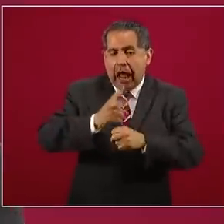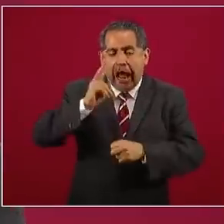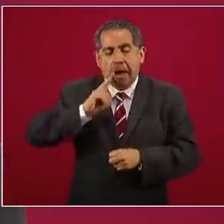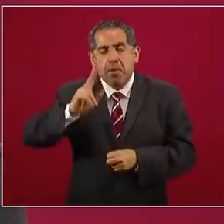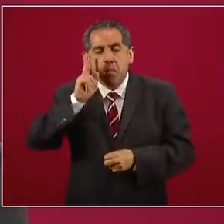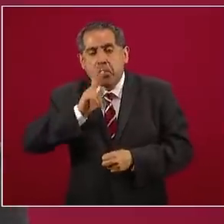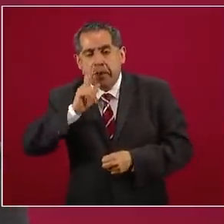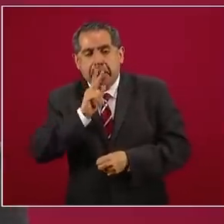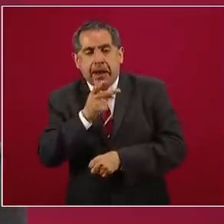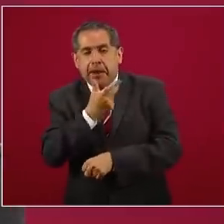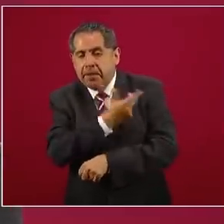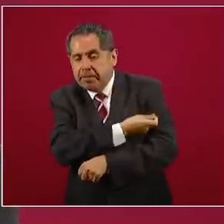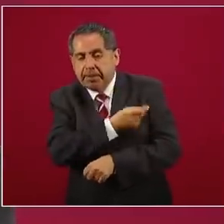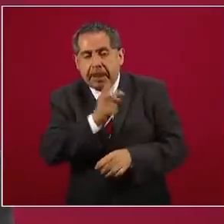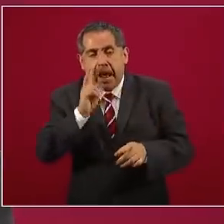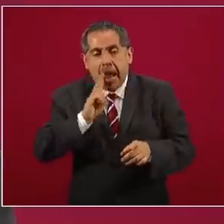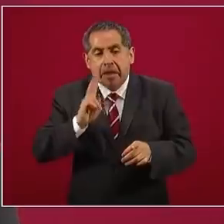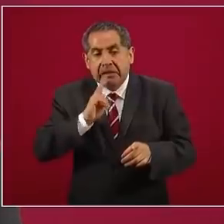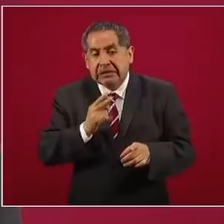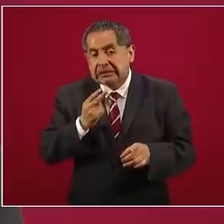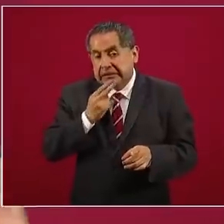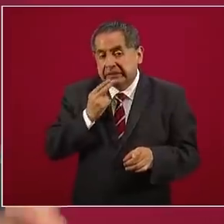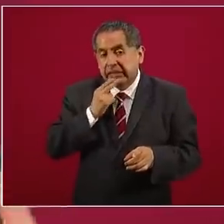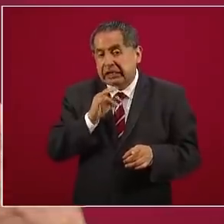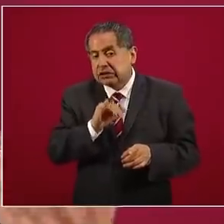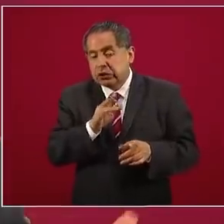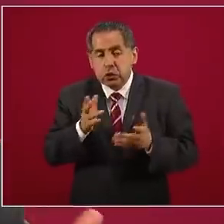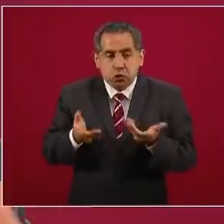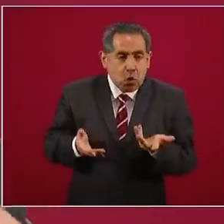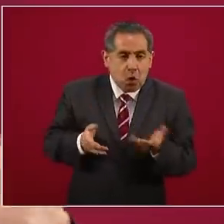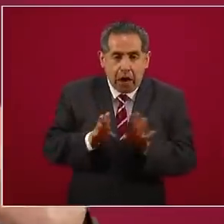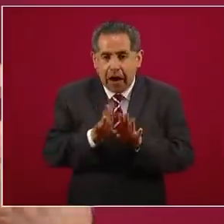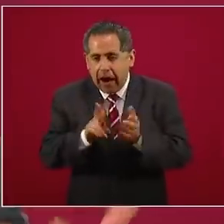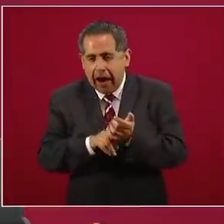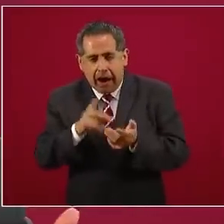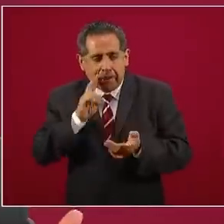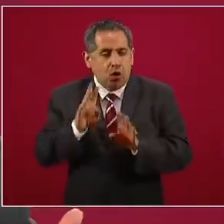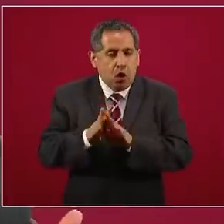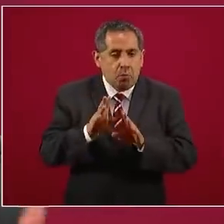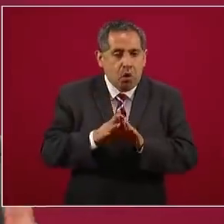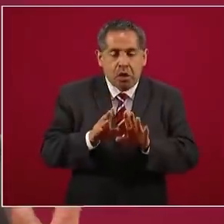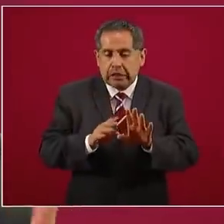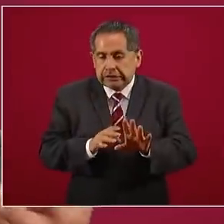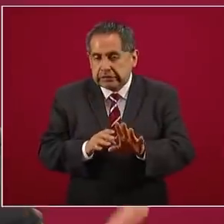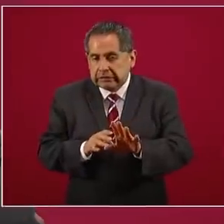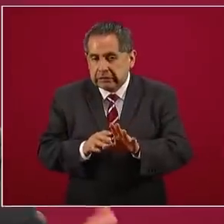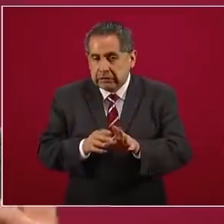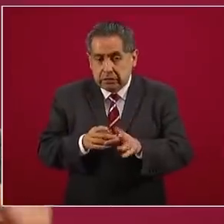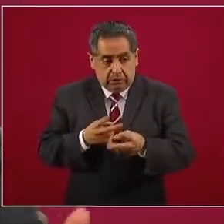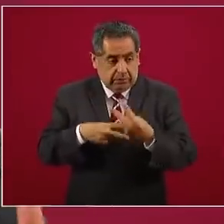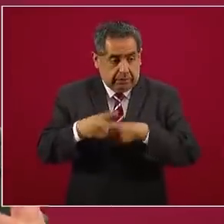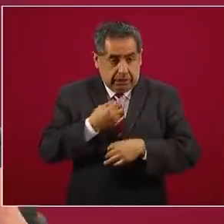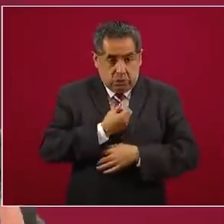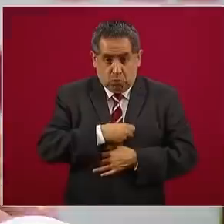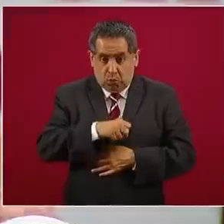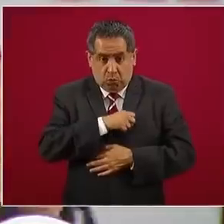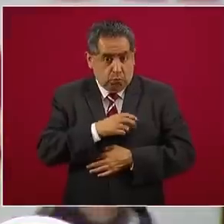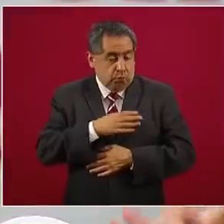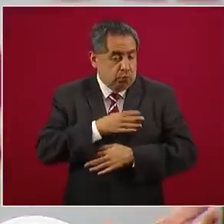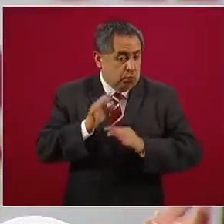empieza a explorar el tema de eficacia, la capacidad del producto de producir el efecto deseado, en este